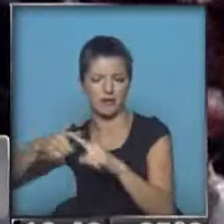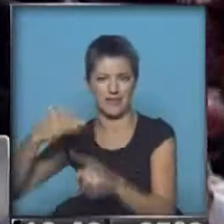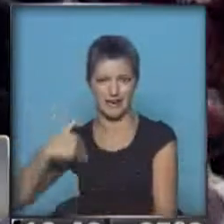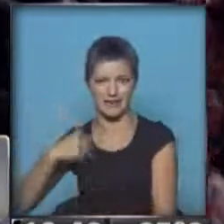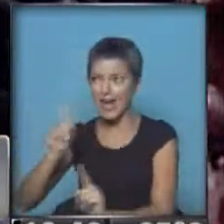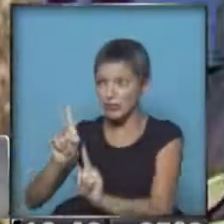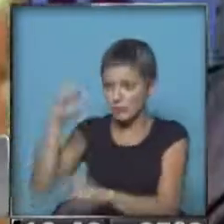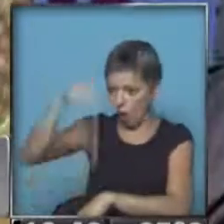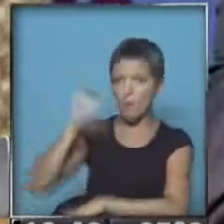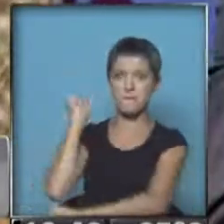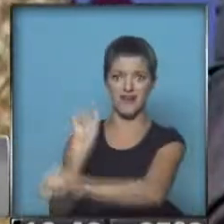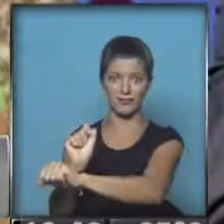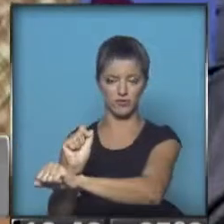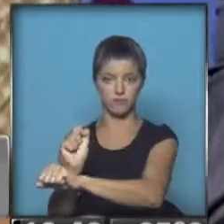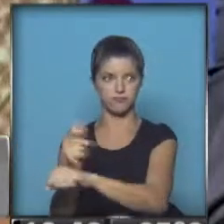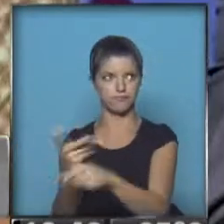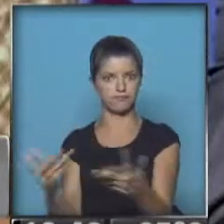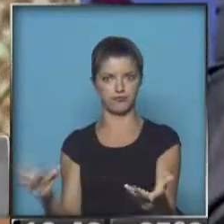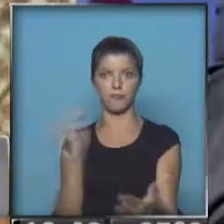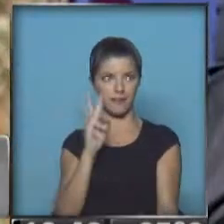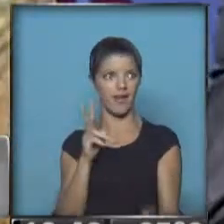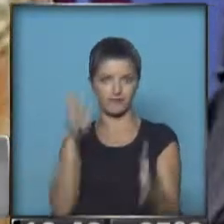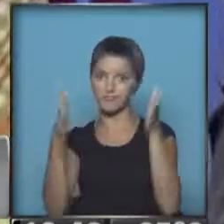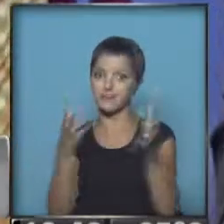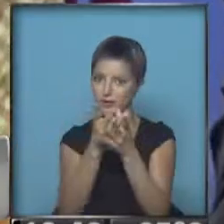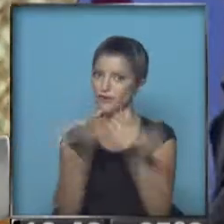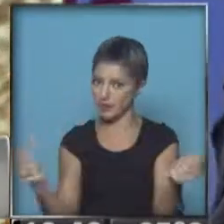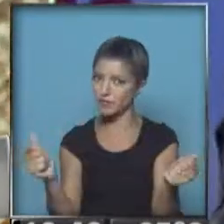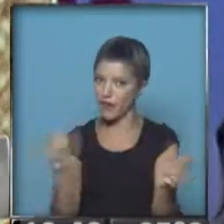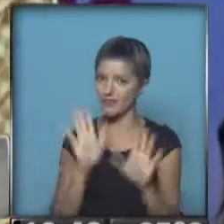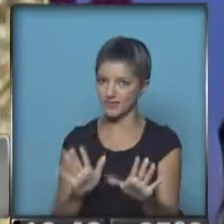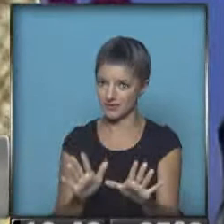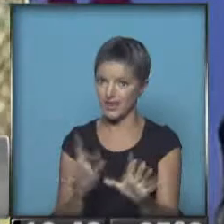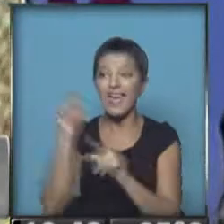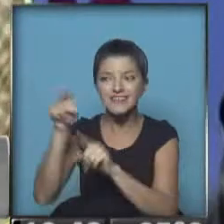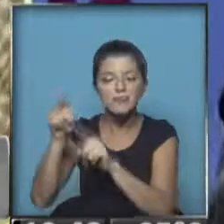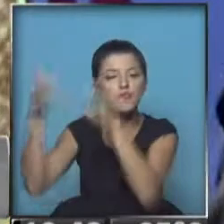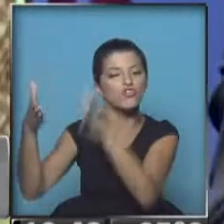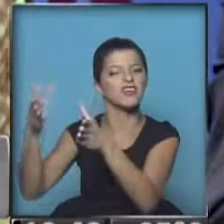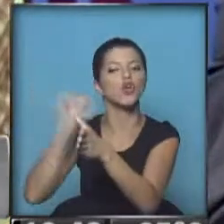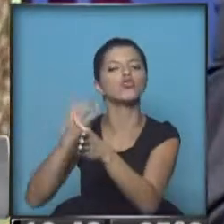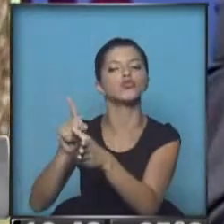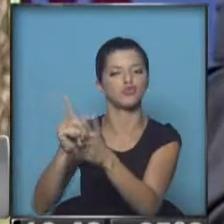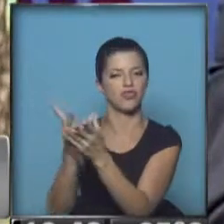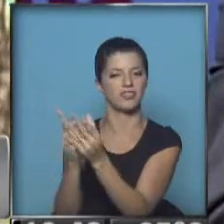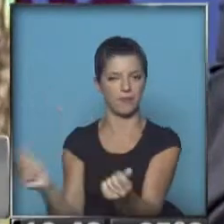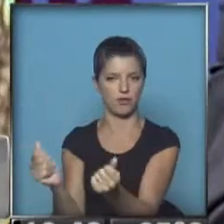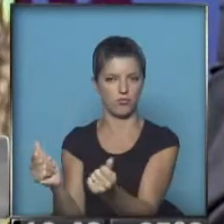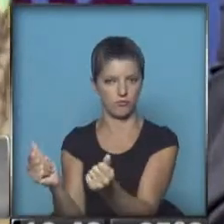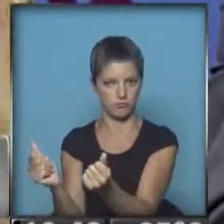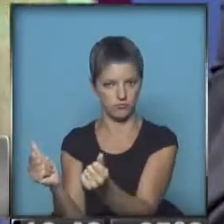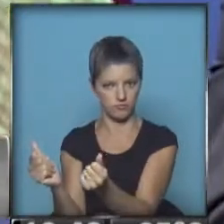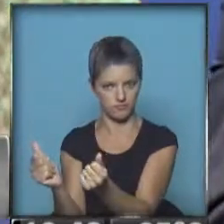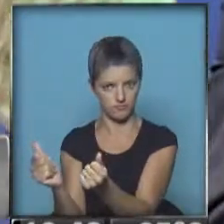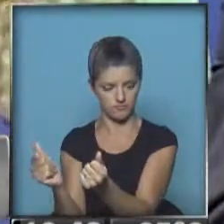argentina. Miren si no hay fin de ciclo. Miren si no hay fin de ese ciclo y comienzo de este.